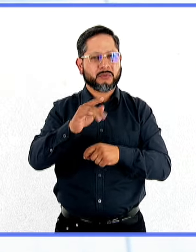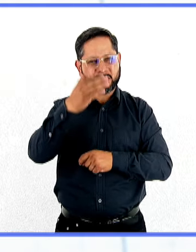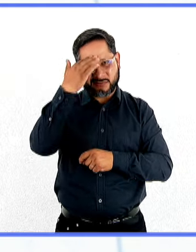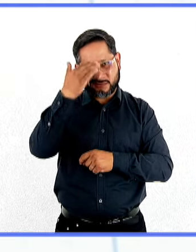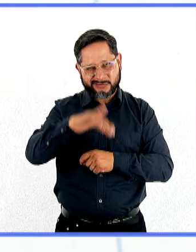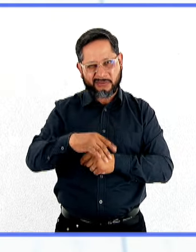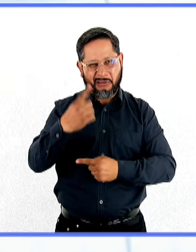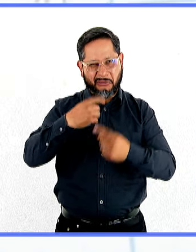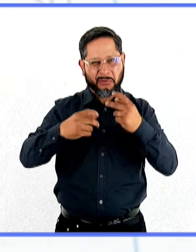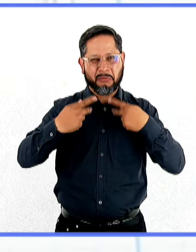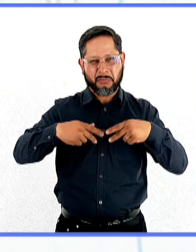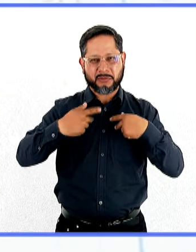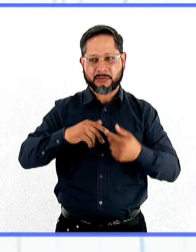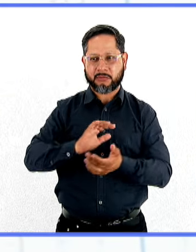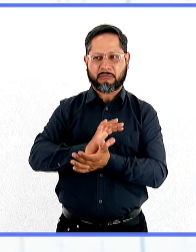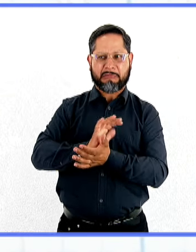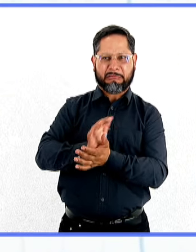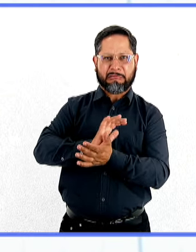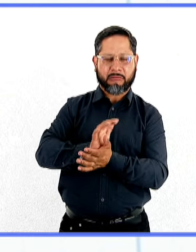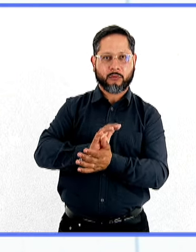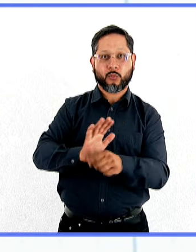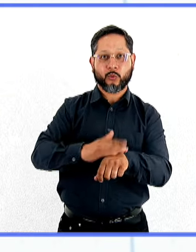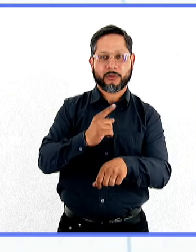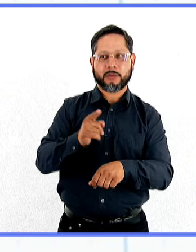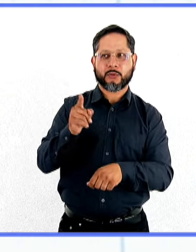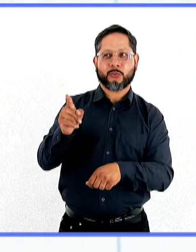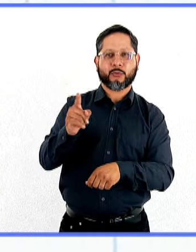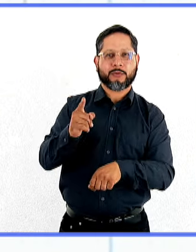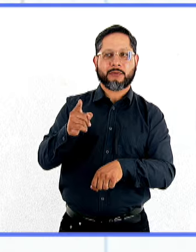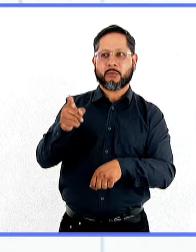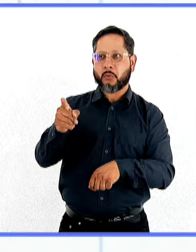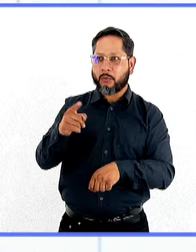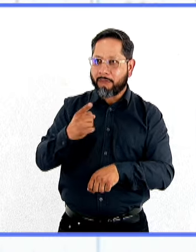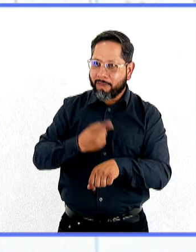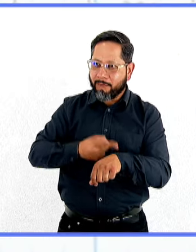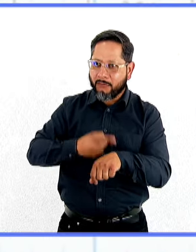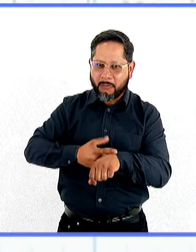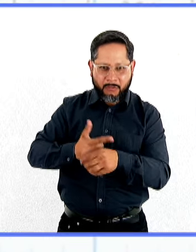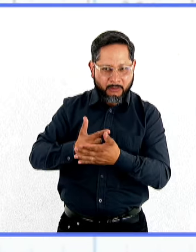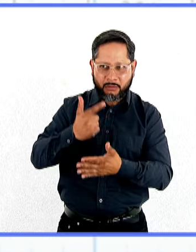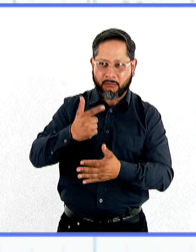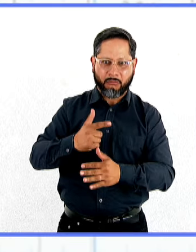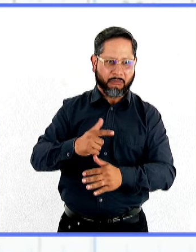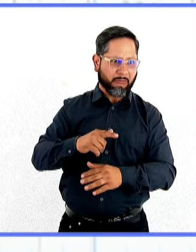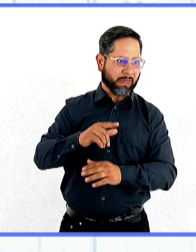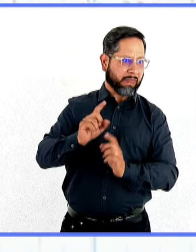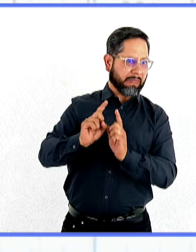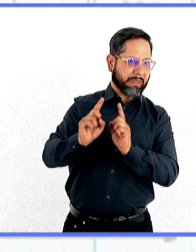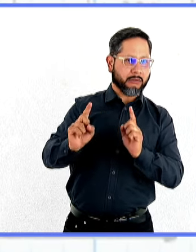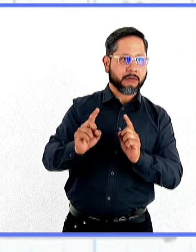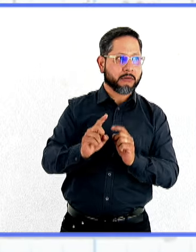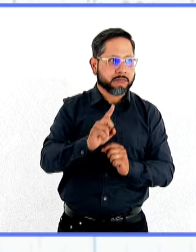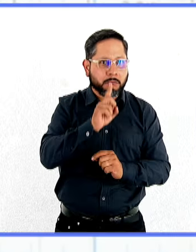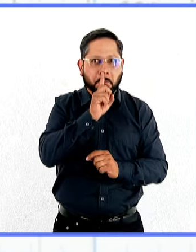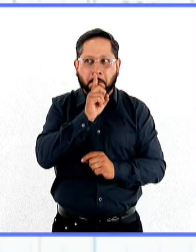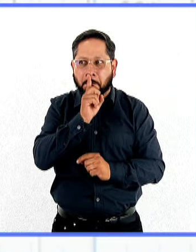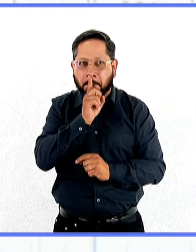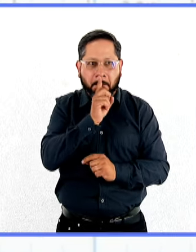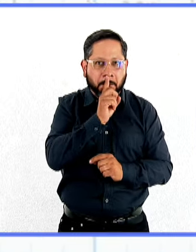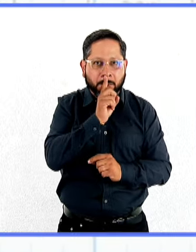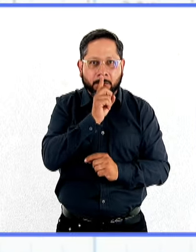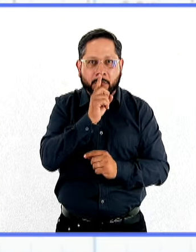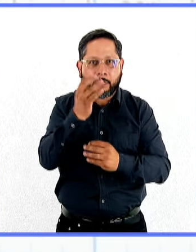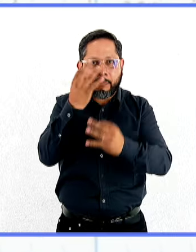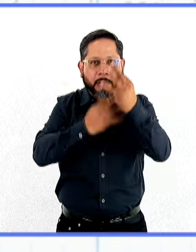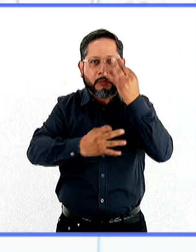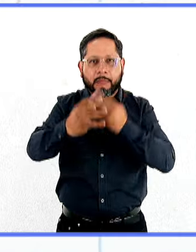carga de discriminación y la gente trata de ocultarlo y a veces en ese tratar de ocultarlo no se atiende correctamente